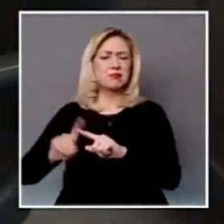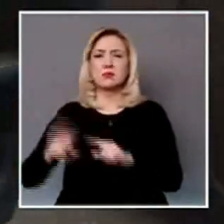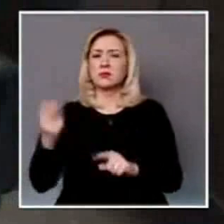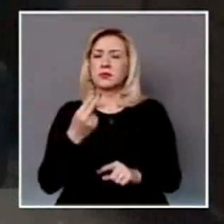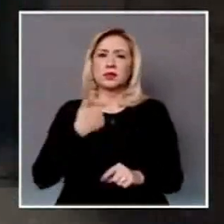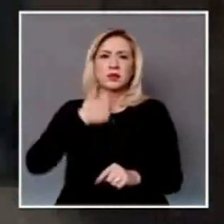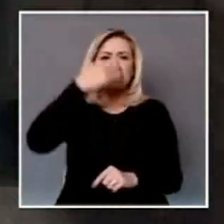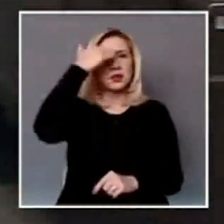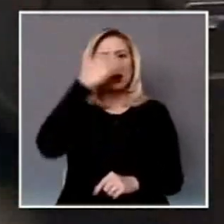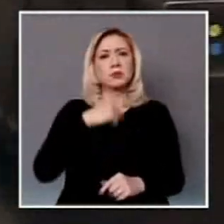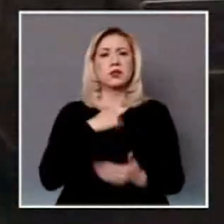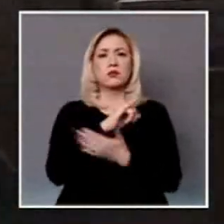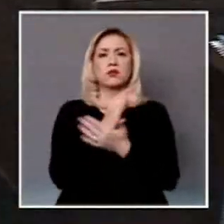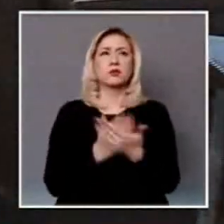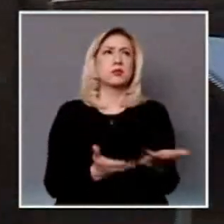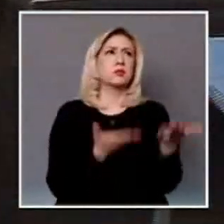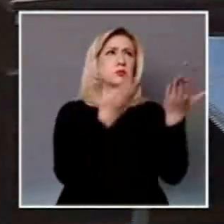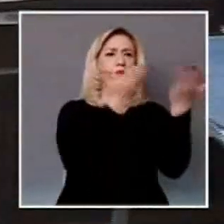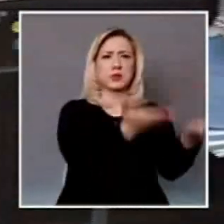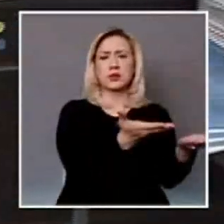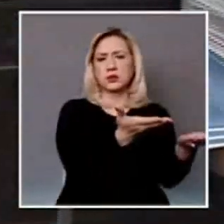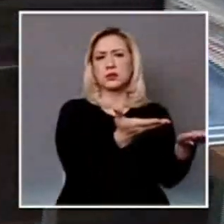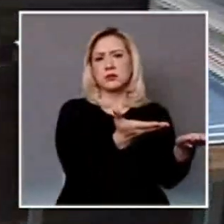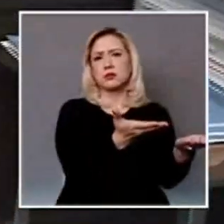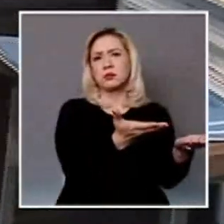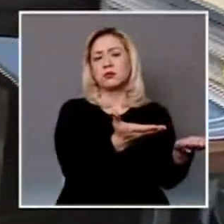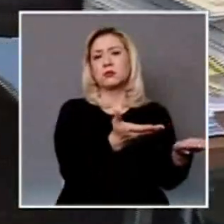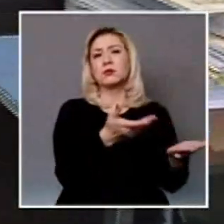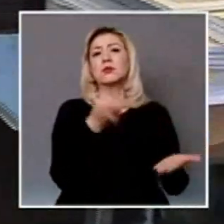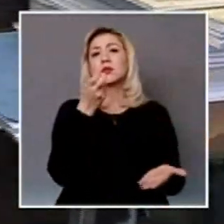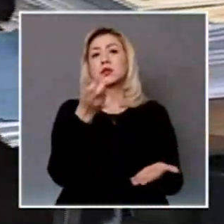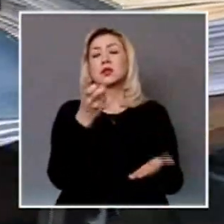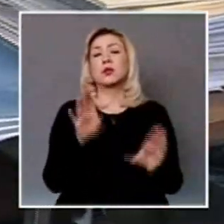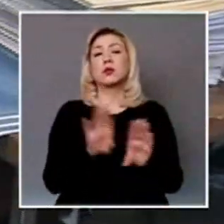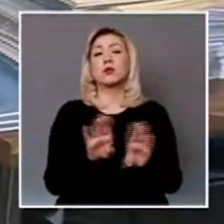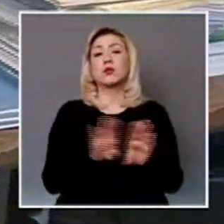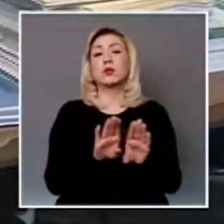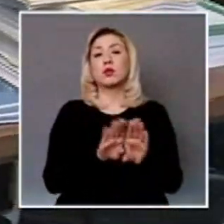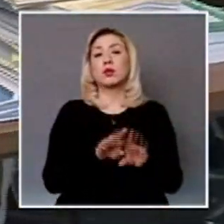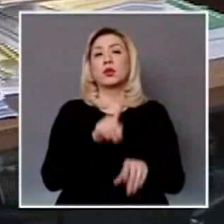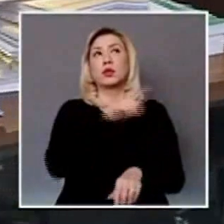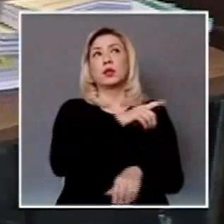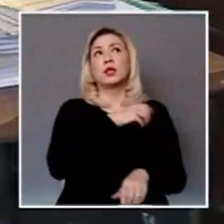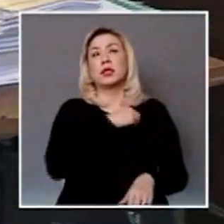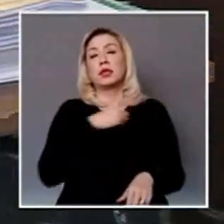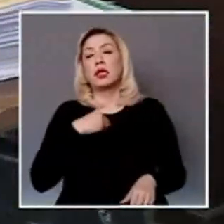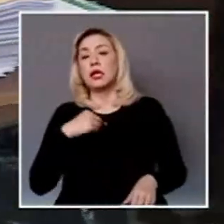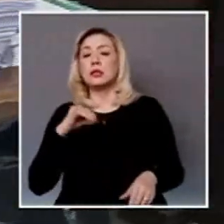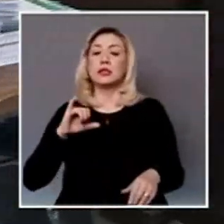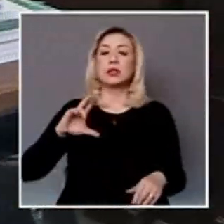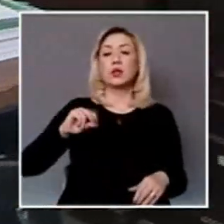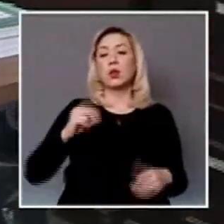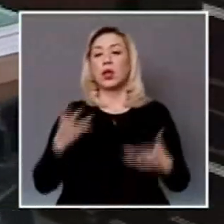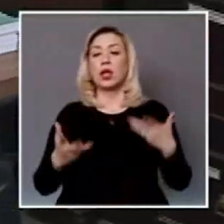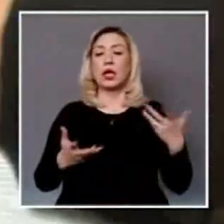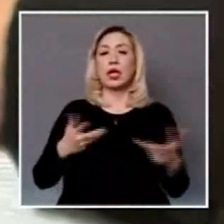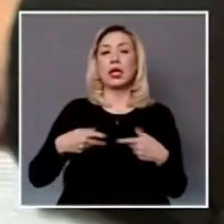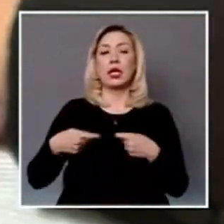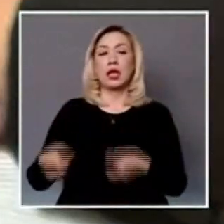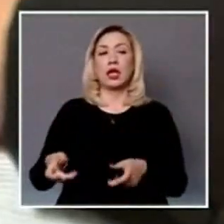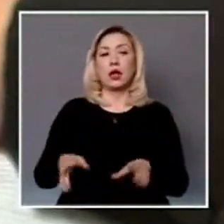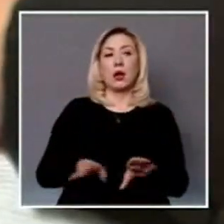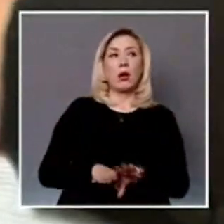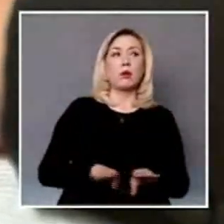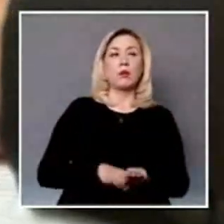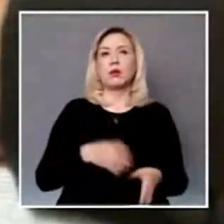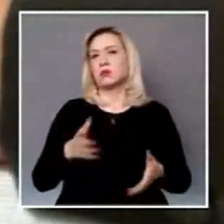solicitada, sin que se pueda dejar al arbitrio del sujeto obligado el medio para entregarla, pues de acuerdo con lo dispuesto en el artículo